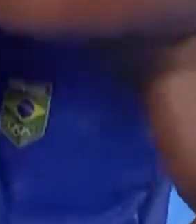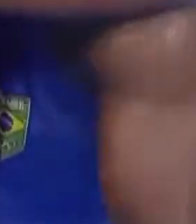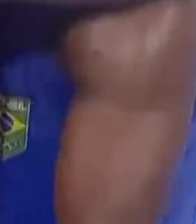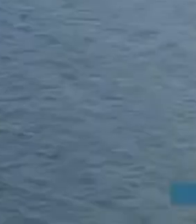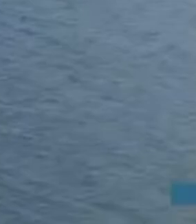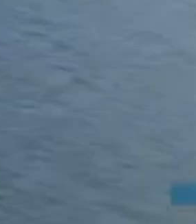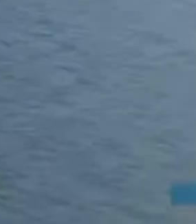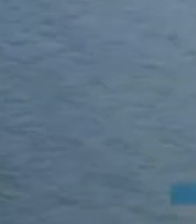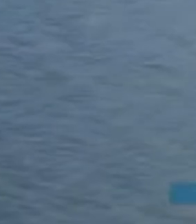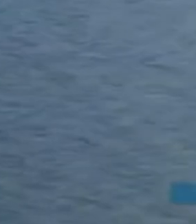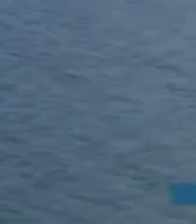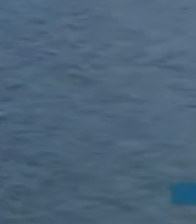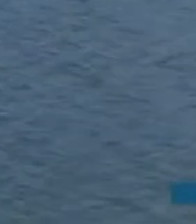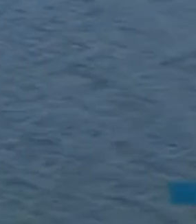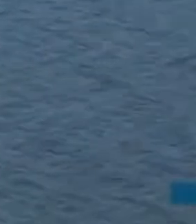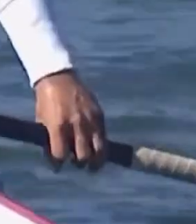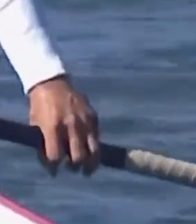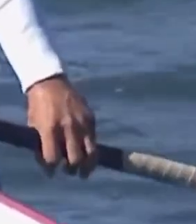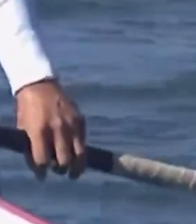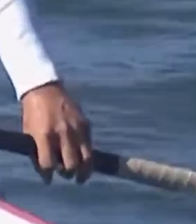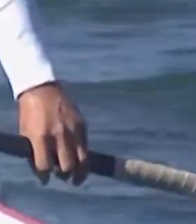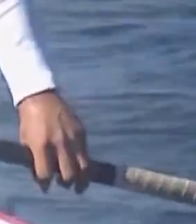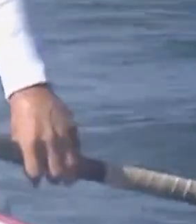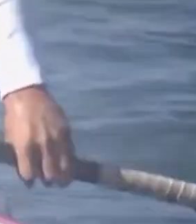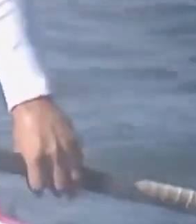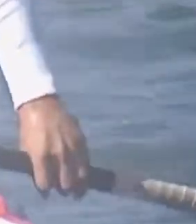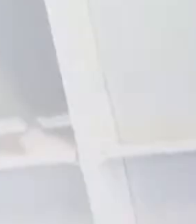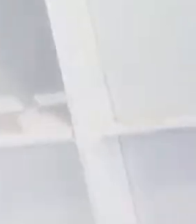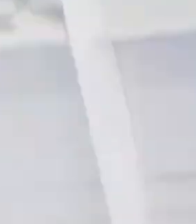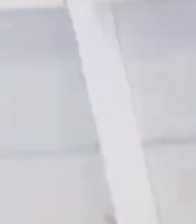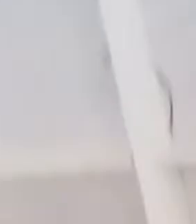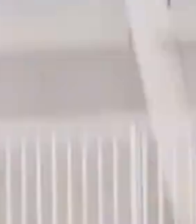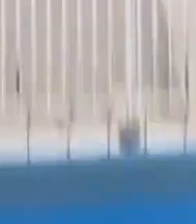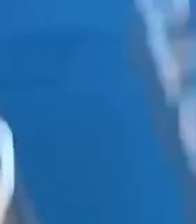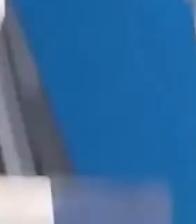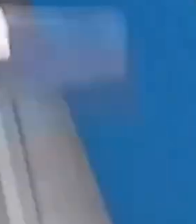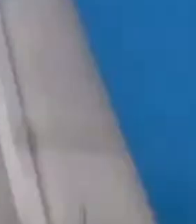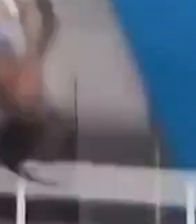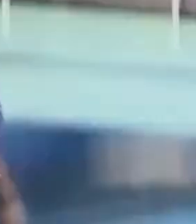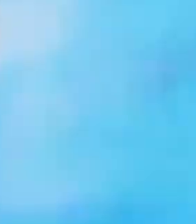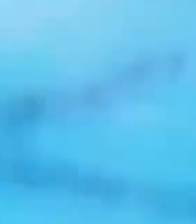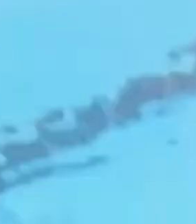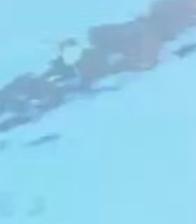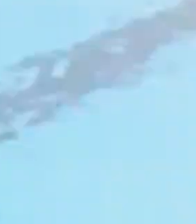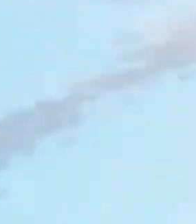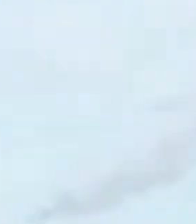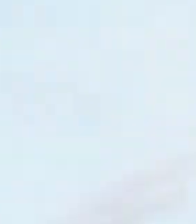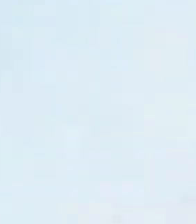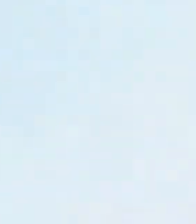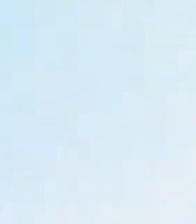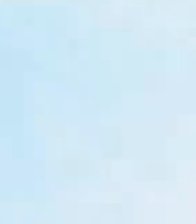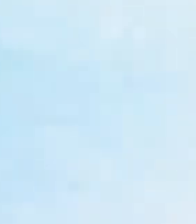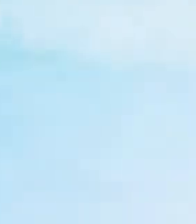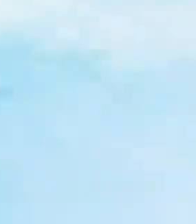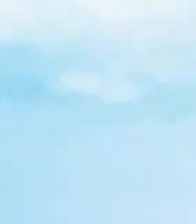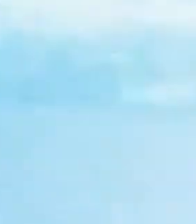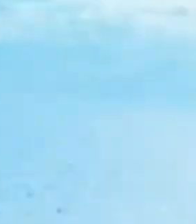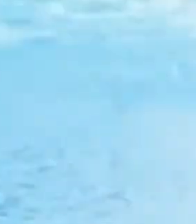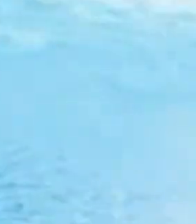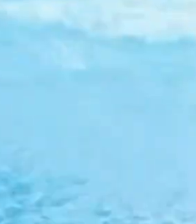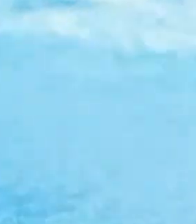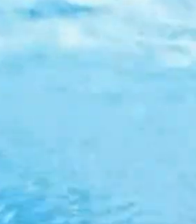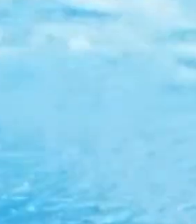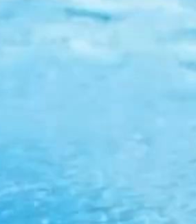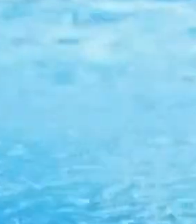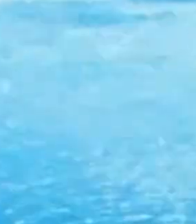alma. Es el campeón panamericano José Ramón Pelier. Cubano soy de pura